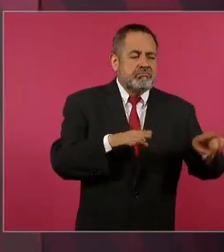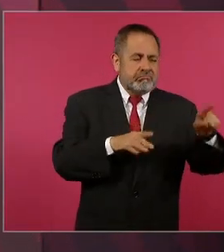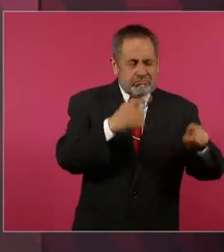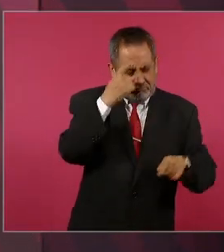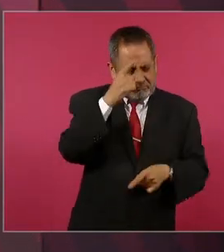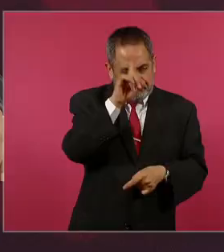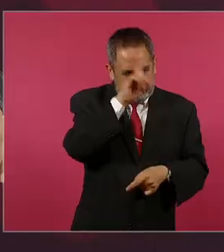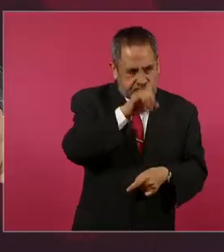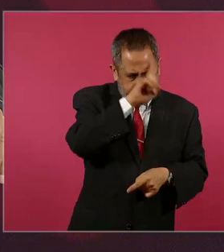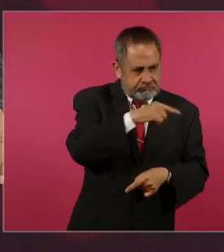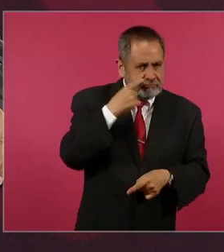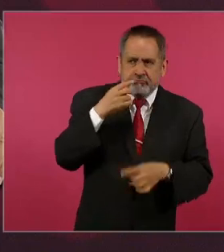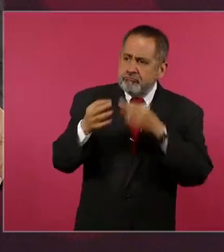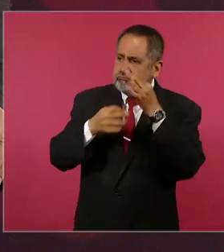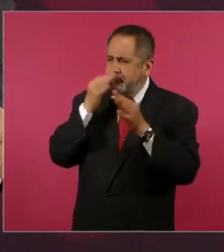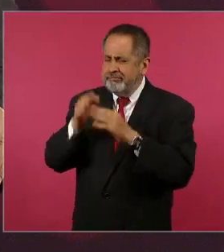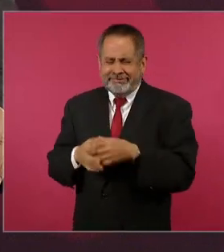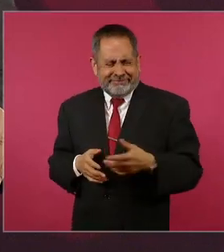porque ni siquiera son